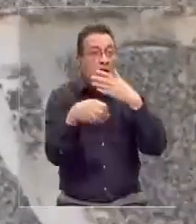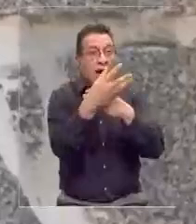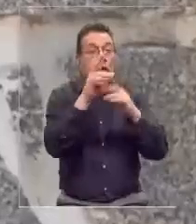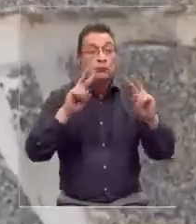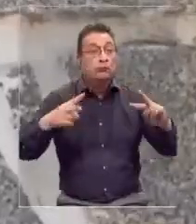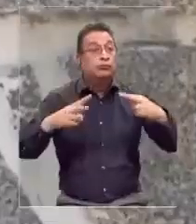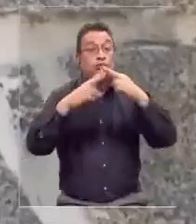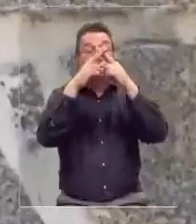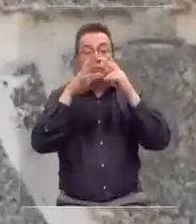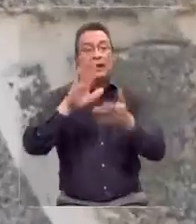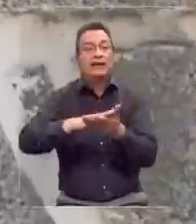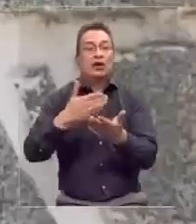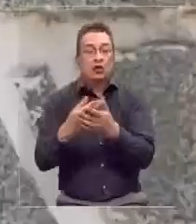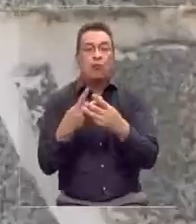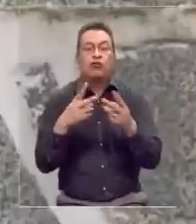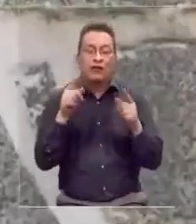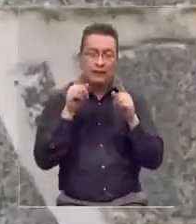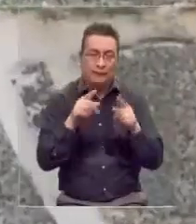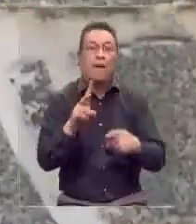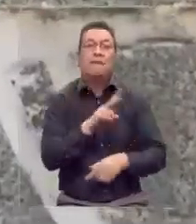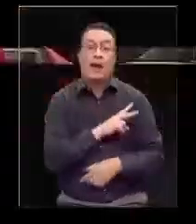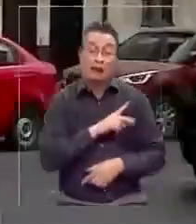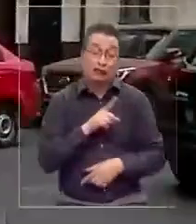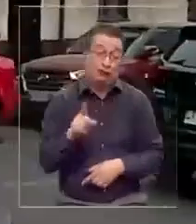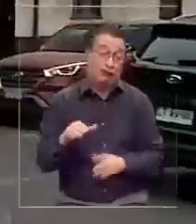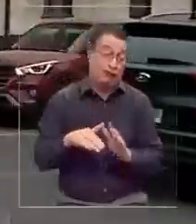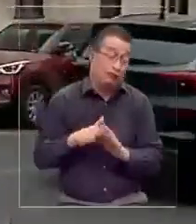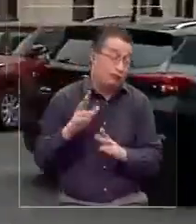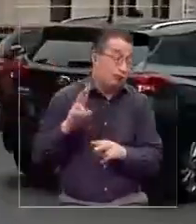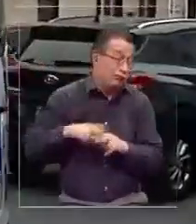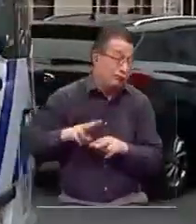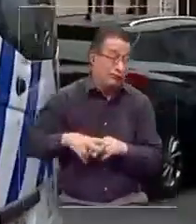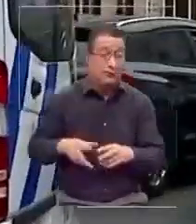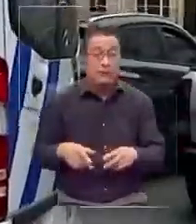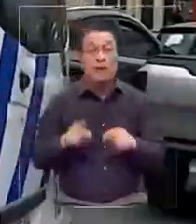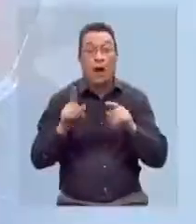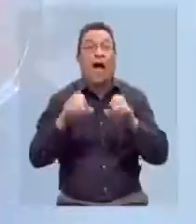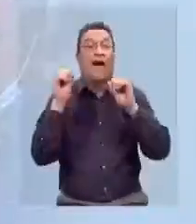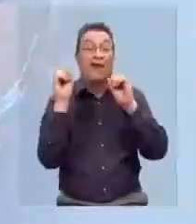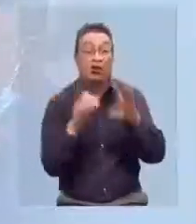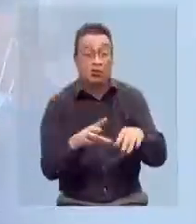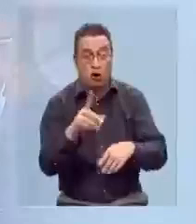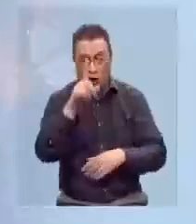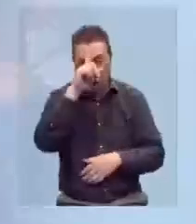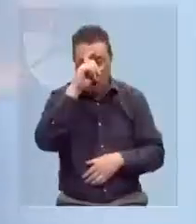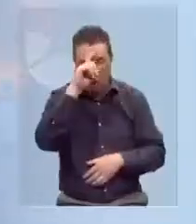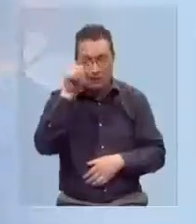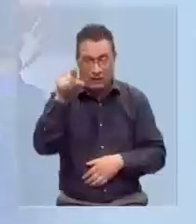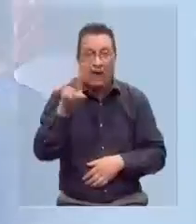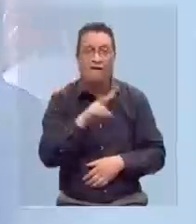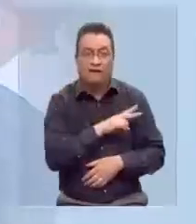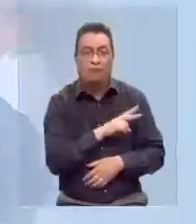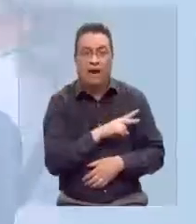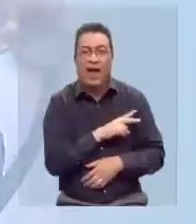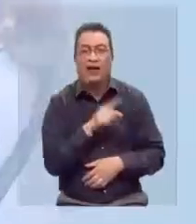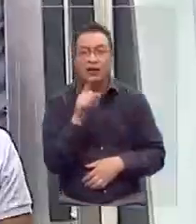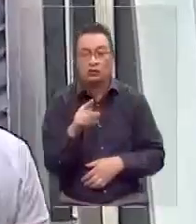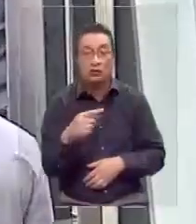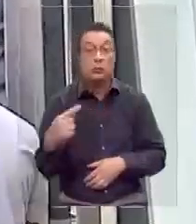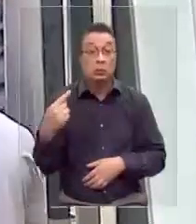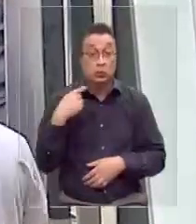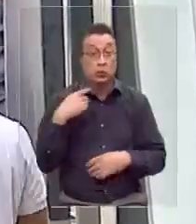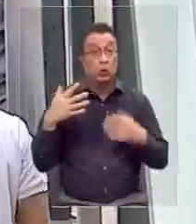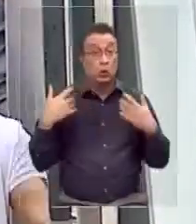la infraestructura de salud pública, especialmente en Valparaíso. Estado de abandono del hospital base de la región de Valparaíso que pudo costar